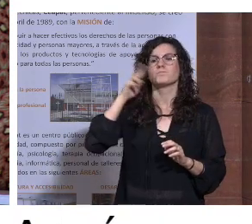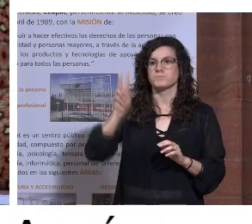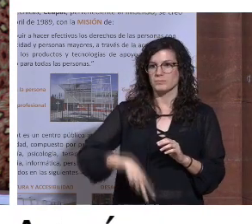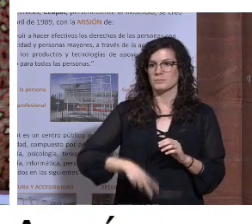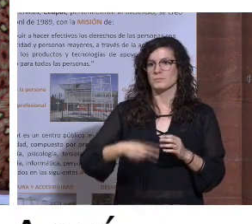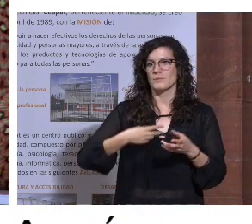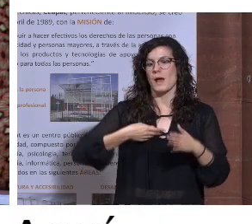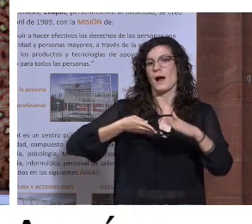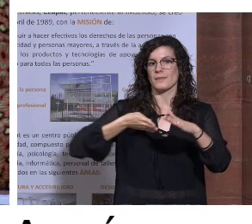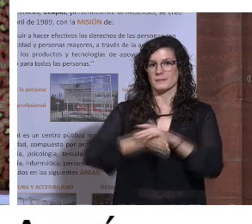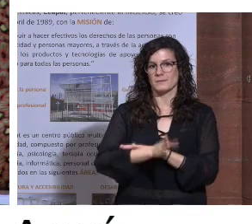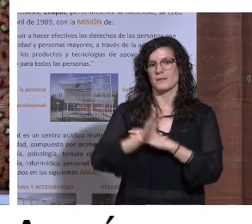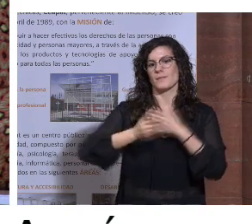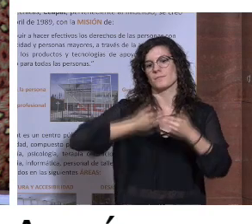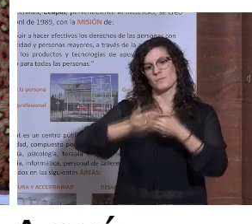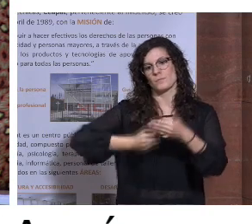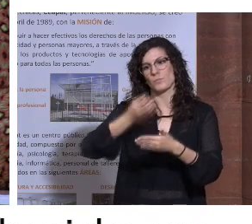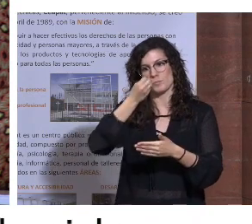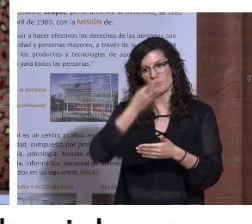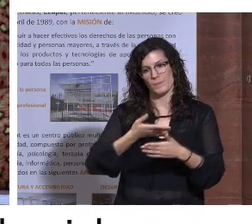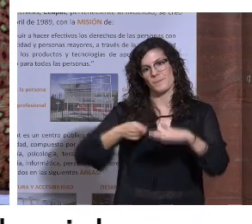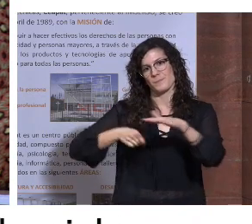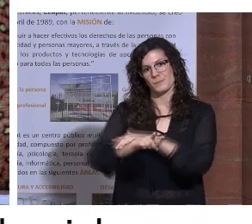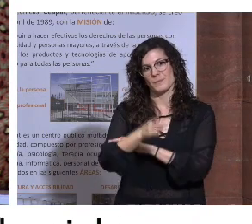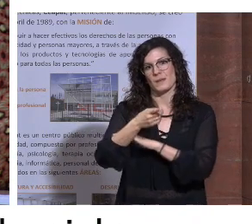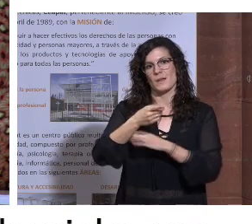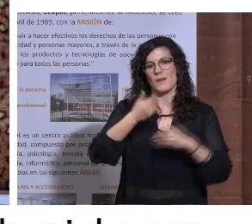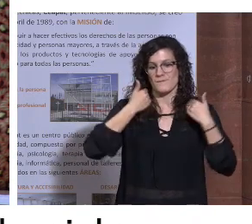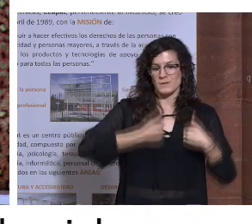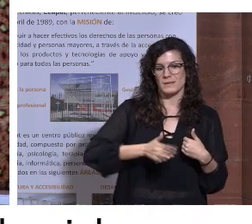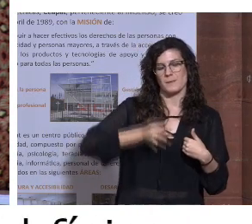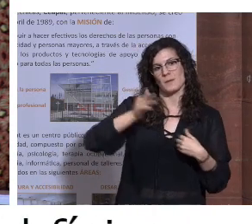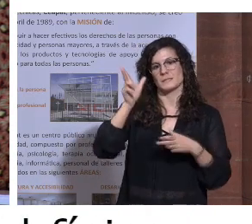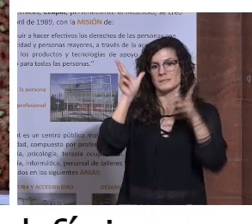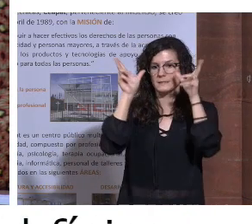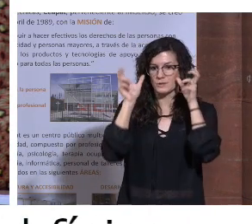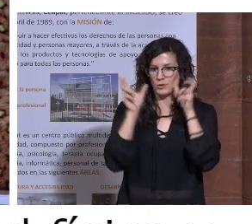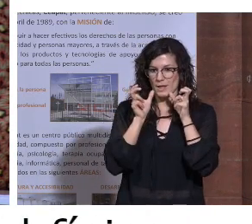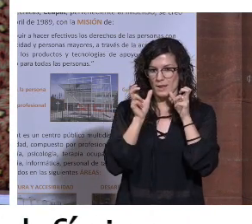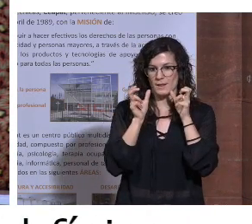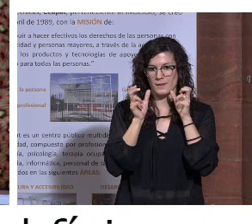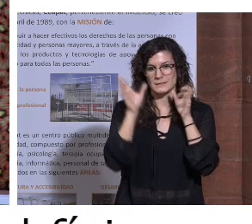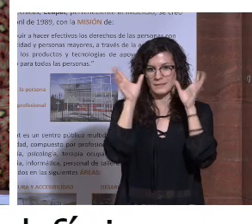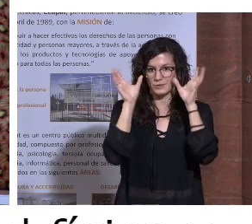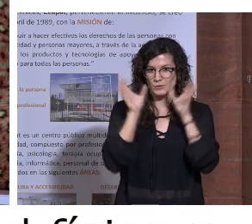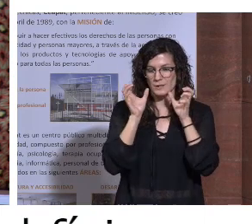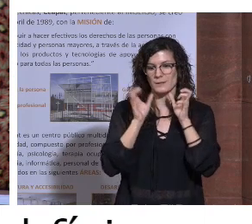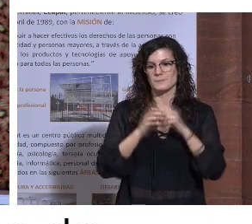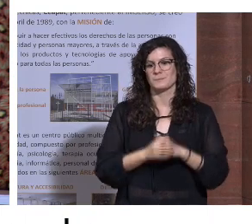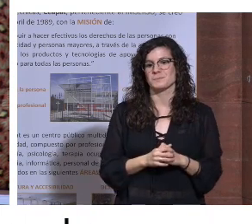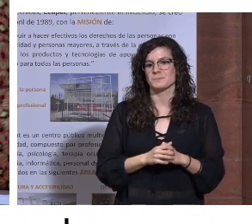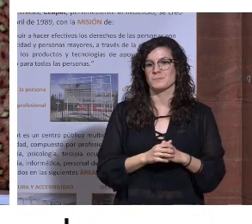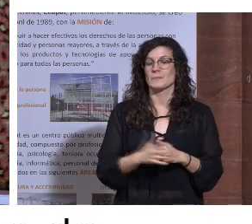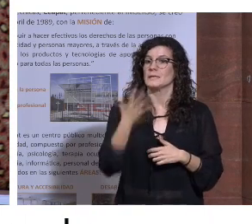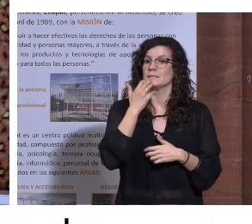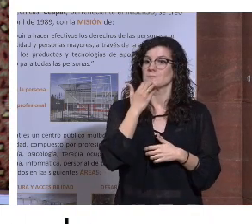avance en la accesibilidad física y sensorial en los diferentes modos de transporte y sus instalaciones,